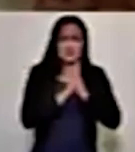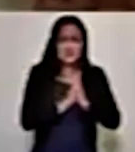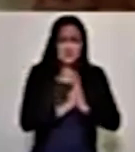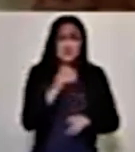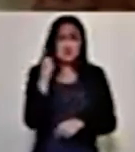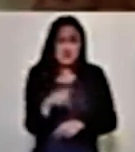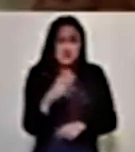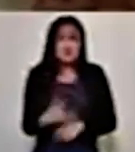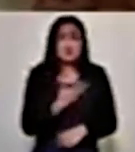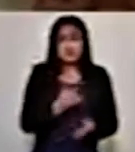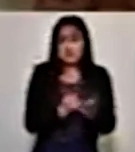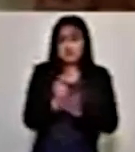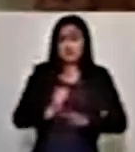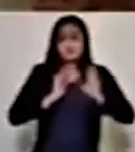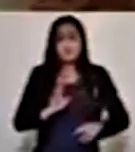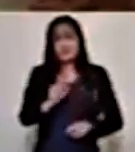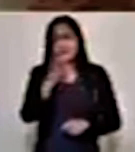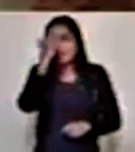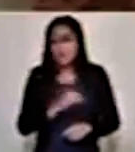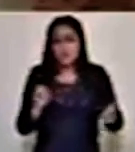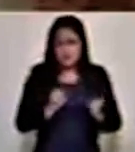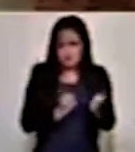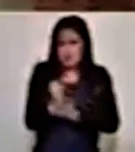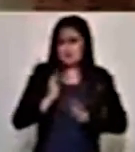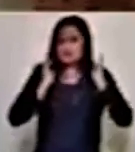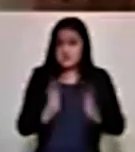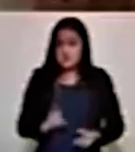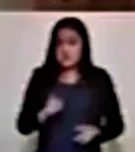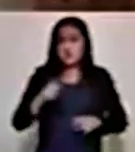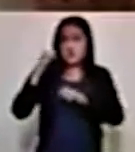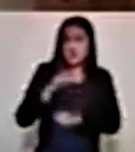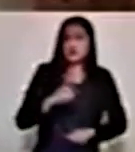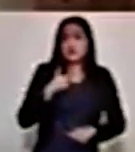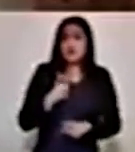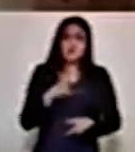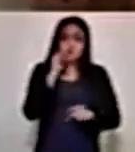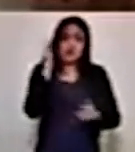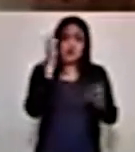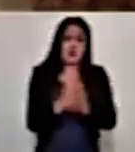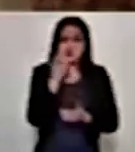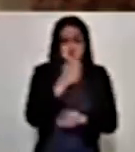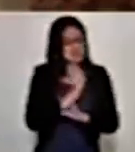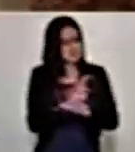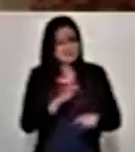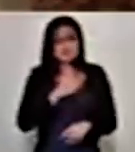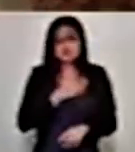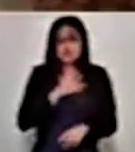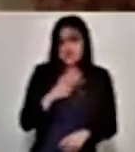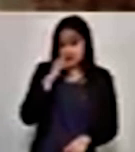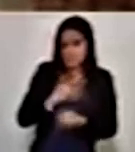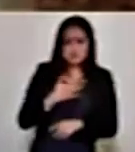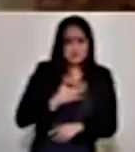Ellos son los que han decidido. No hay ninguna decisión de ninguna autoridad que impida el funcionamiento de la Universidad de